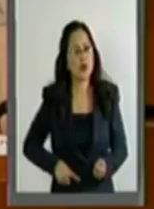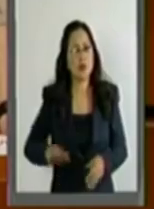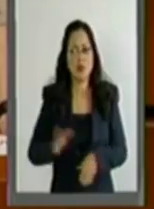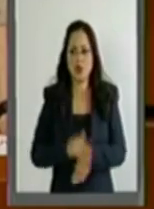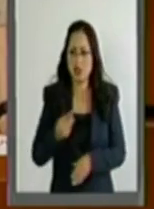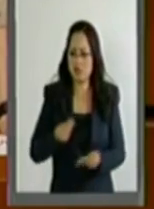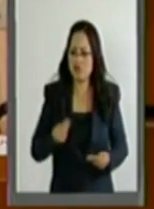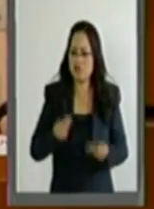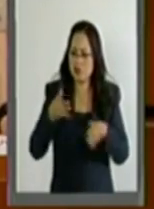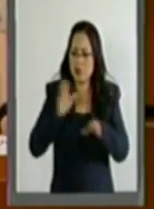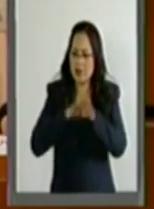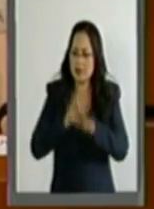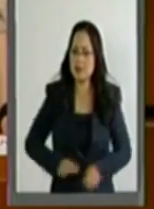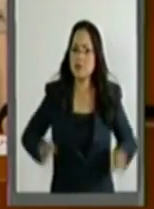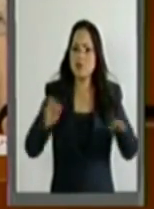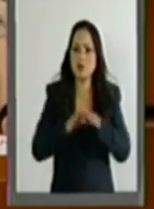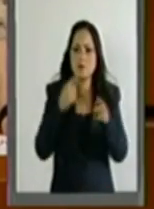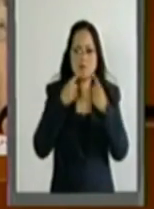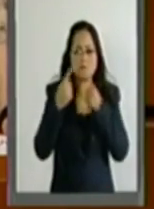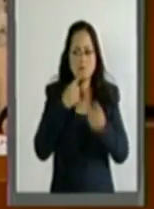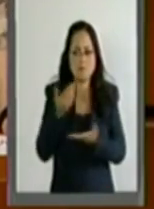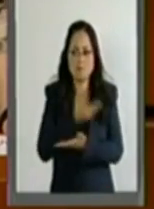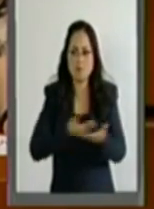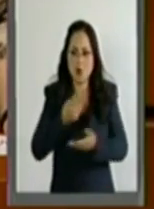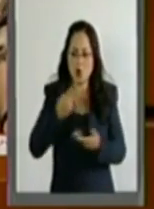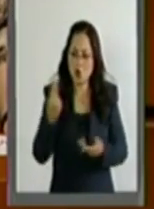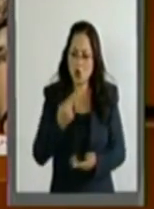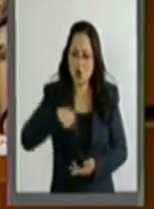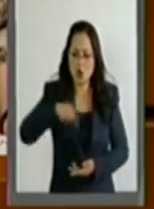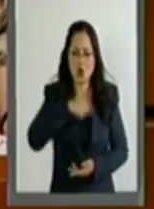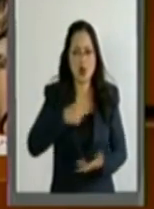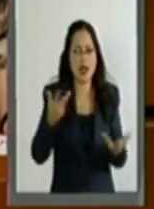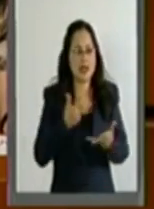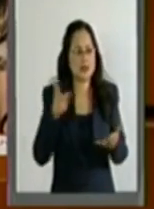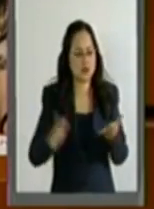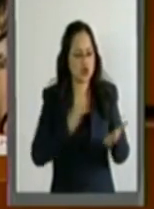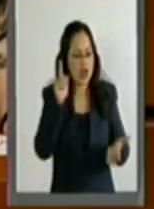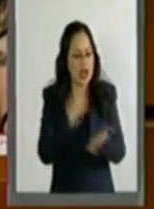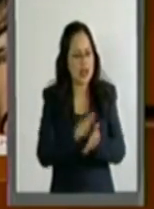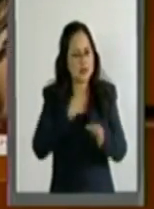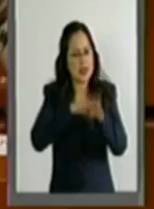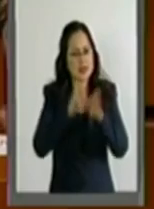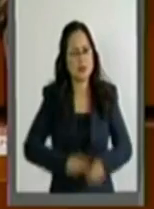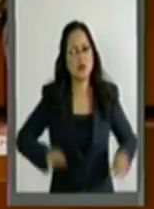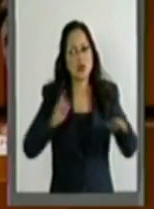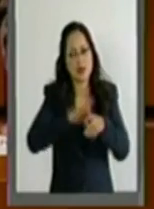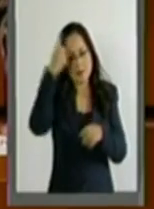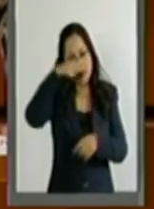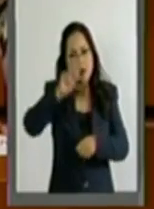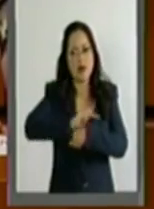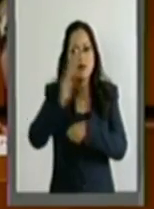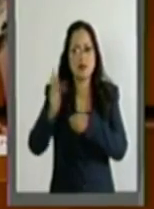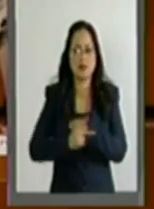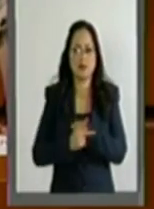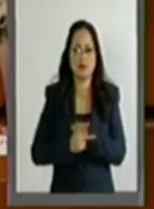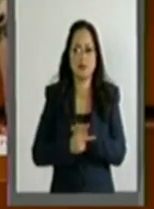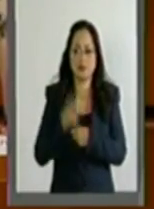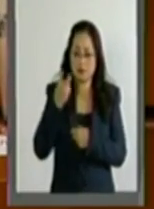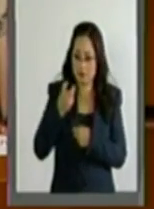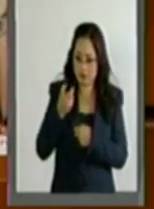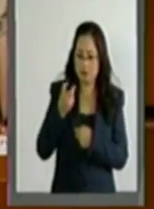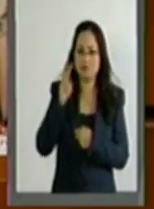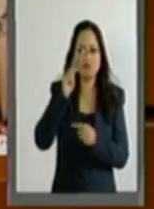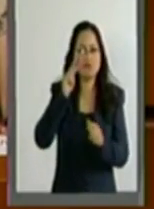privilegiamos, logramos sacar adelante las reformas que tanto le importaban al país. Eso es ver hacia